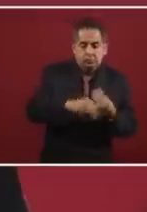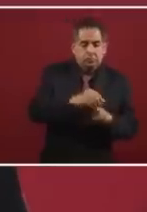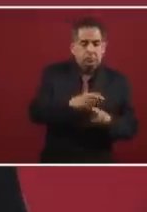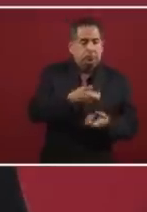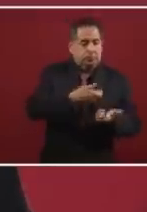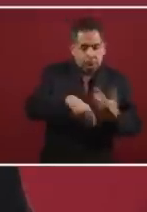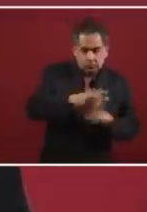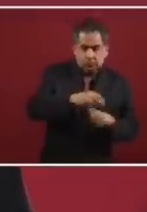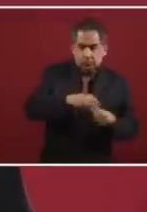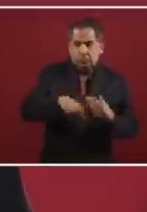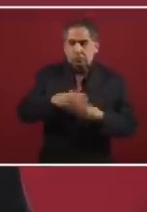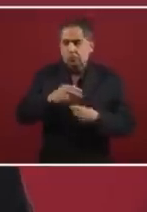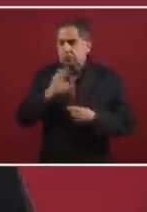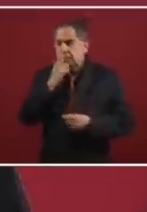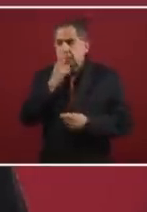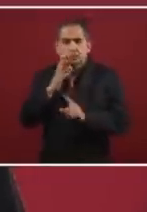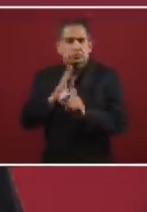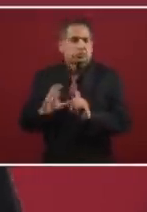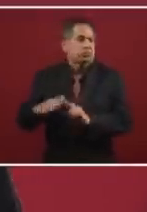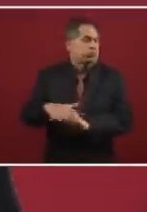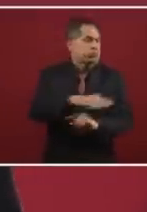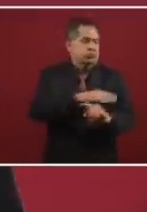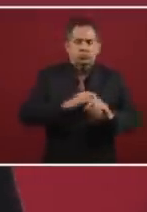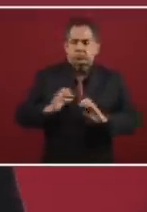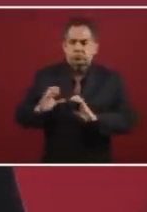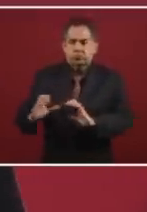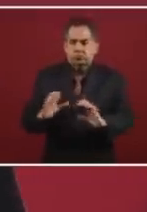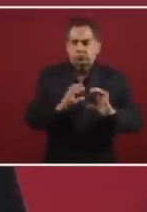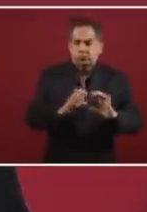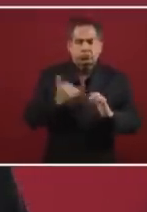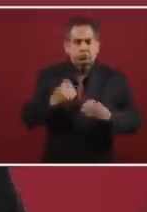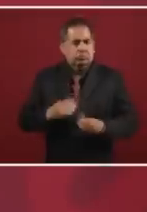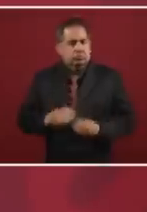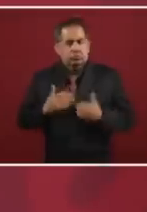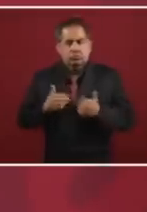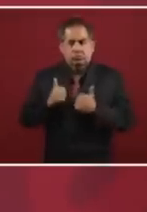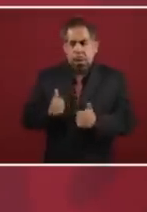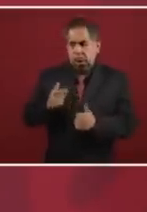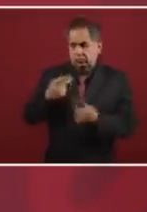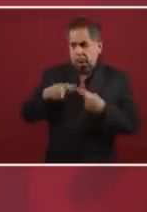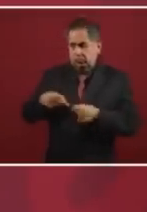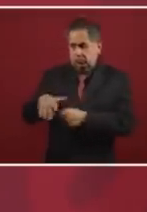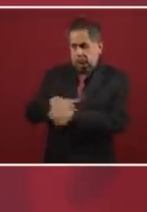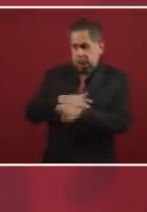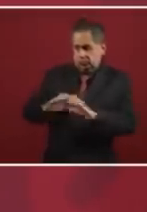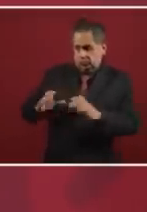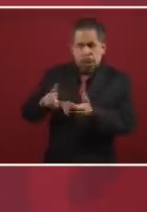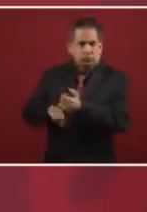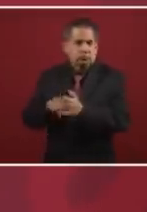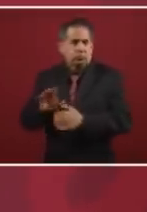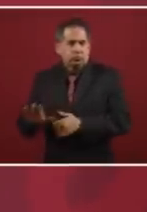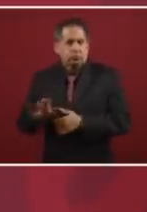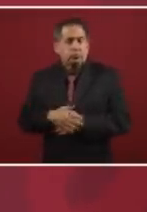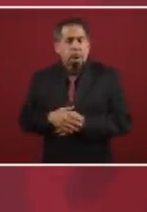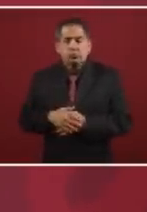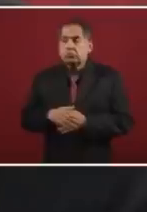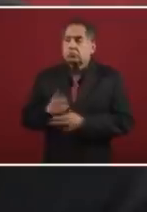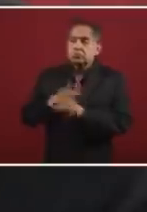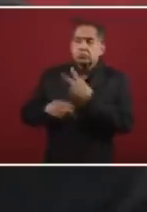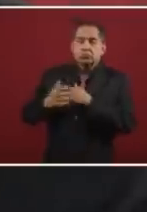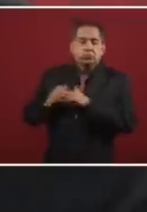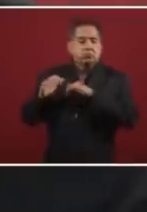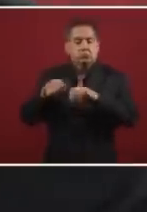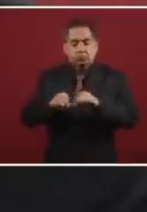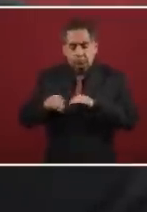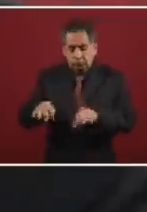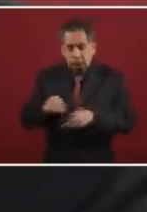que se preserva el medio ambiente y sobre todo que se beneficie a la población local aquí la generación de empleos beneficia